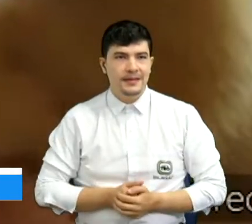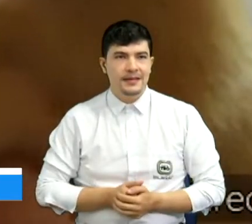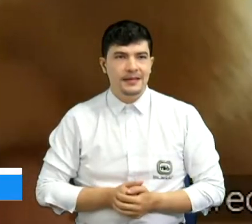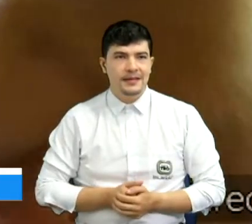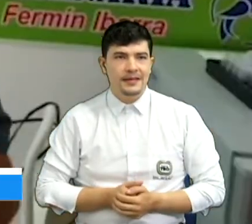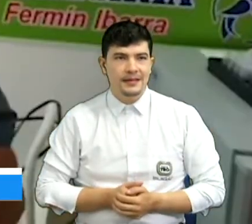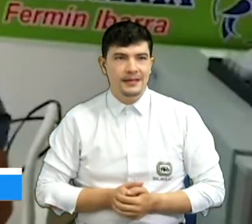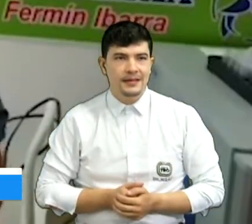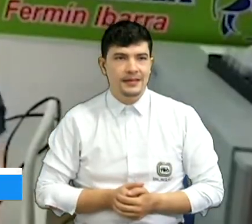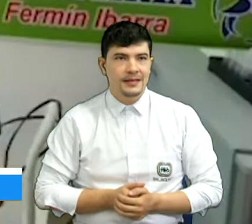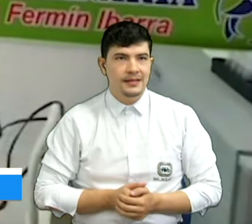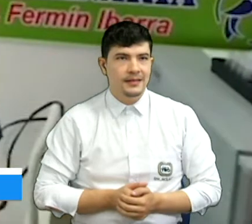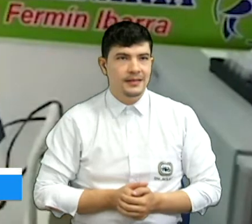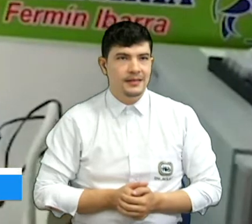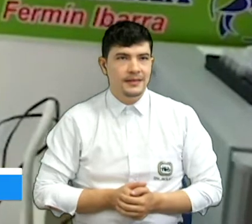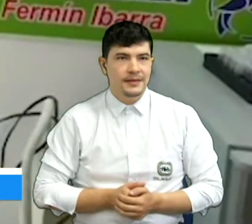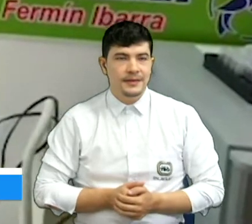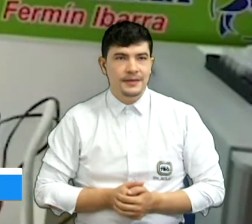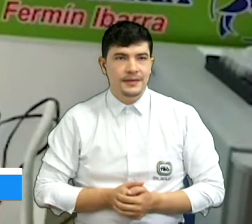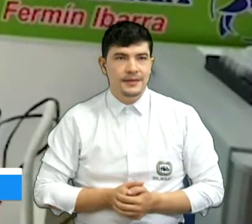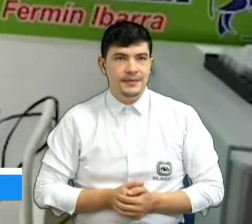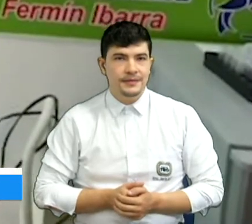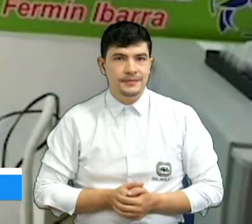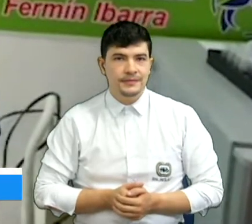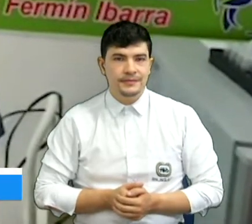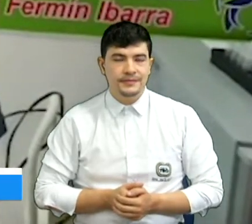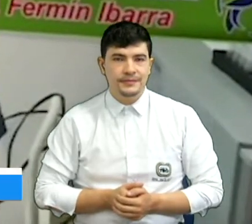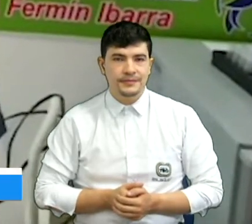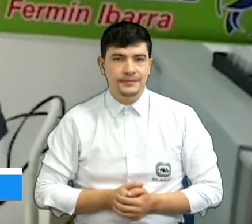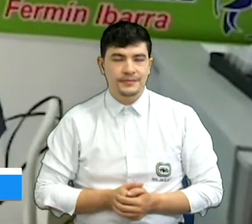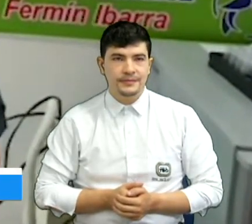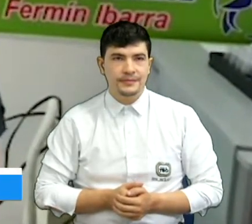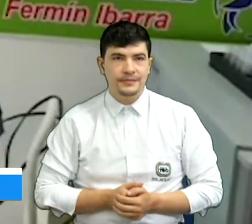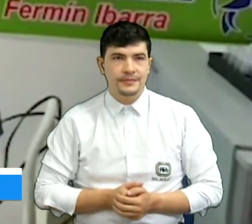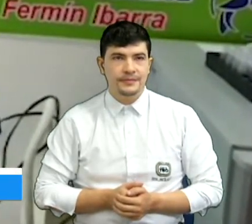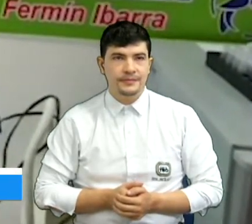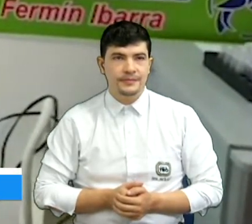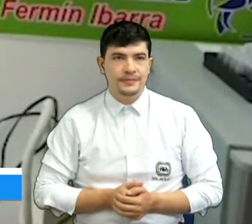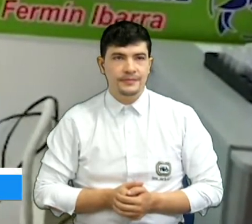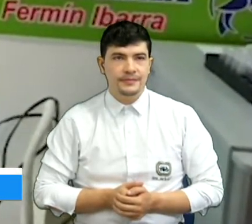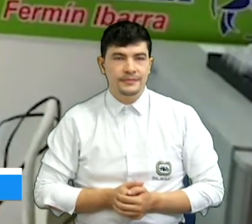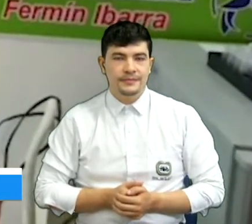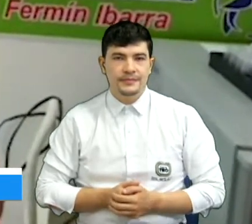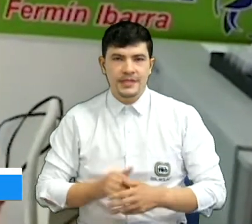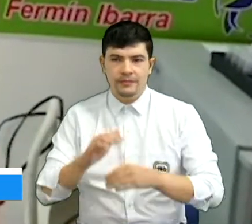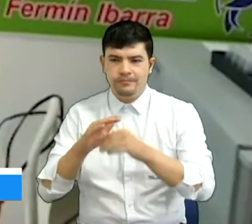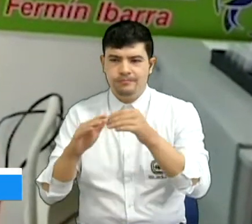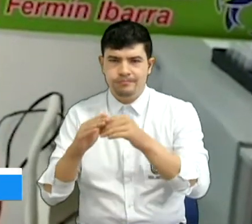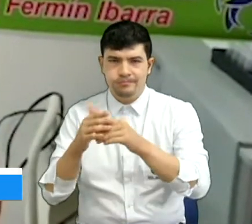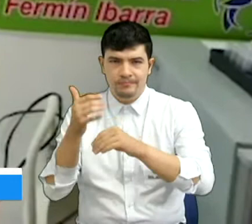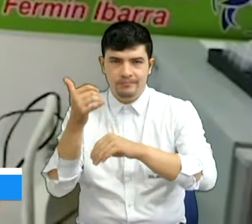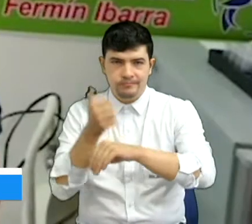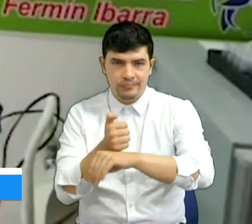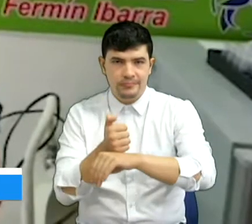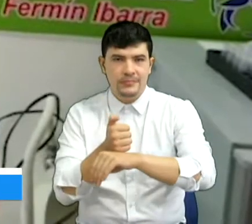Bueno, pues los entregamos vacunaditos, los entregamos desparasitados y le damos una vía a estos perros en